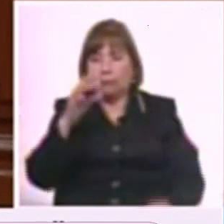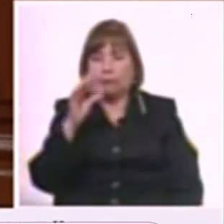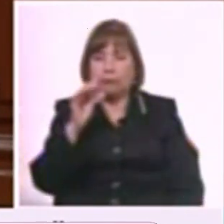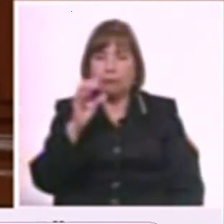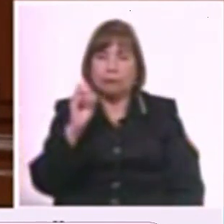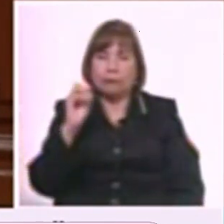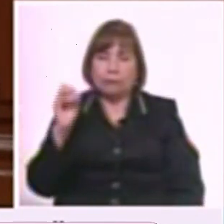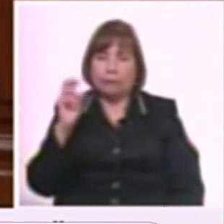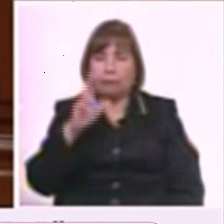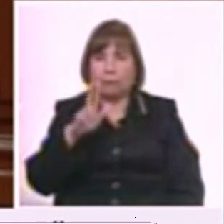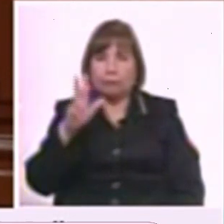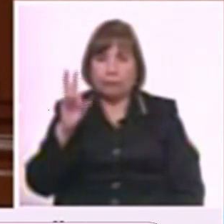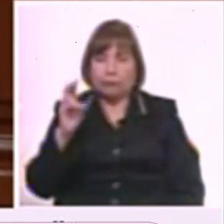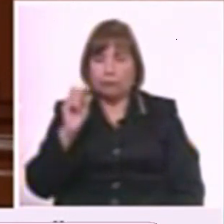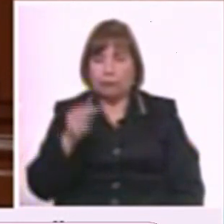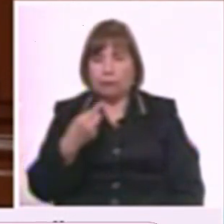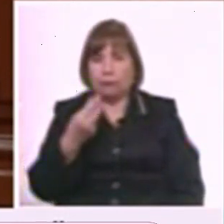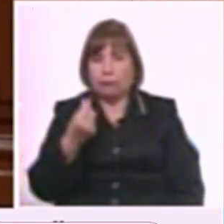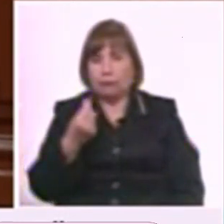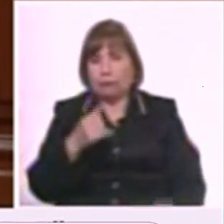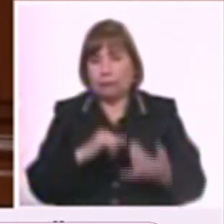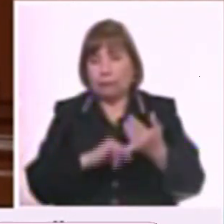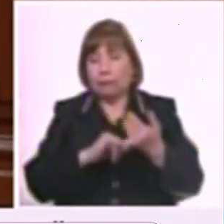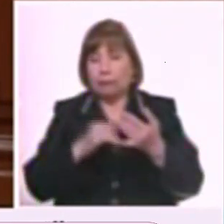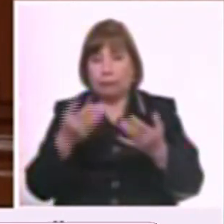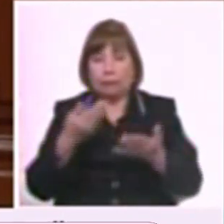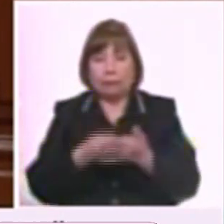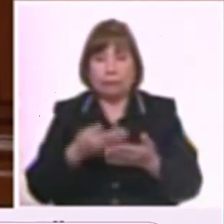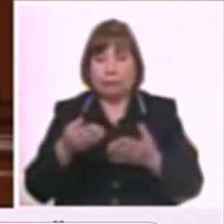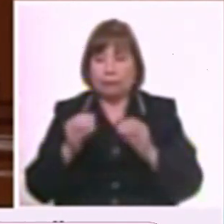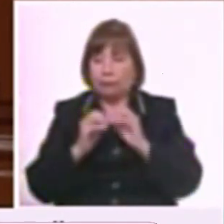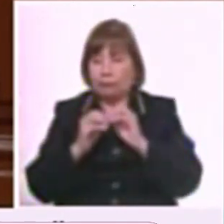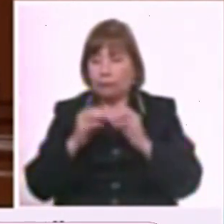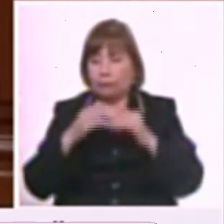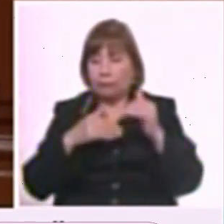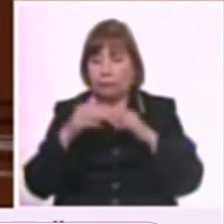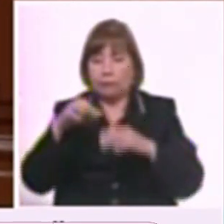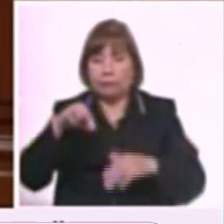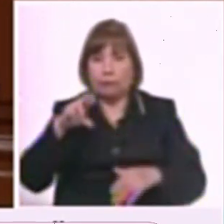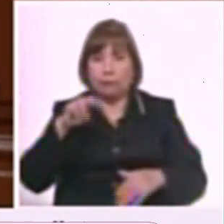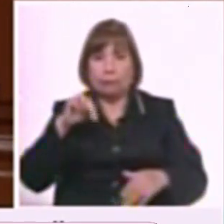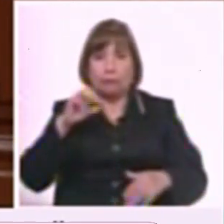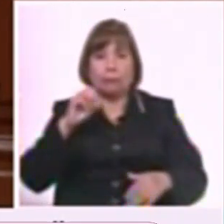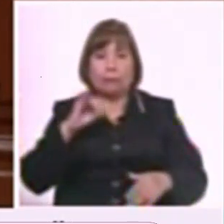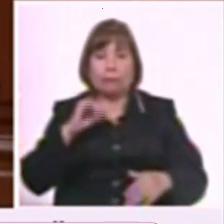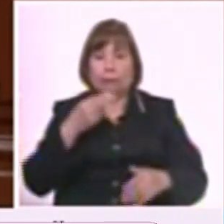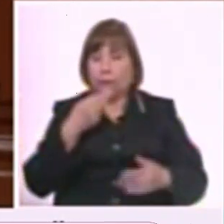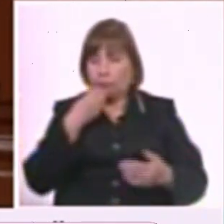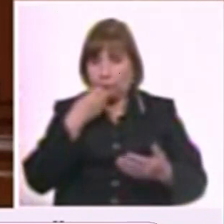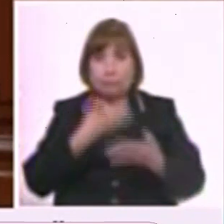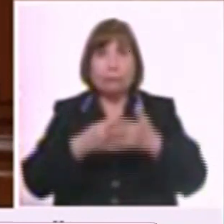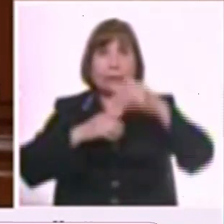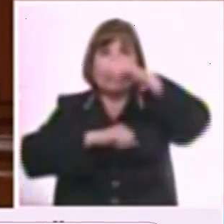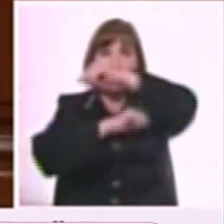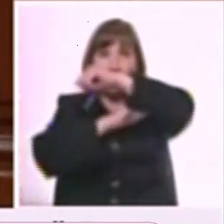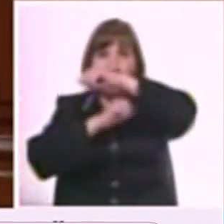instalaciones eléctricas e instalaciones sanitarias, invirtiendo a julio de este año 422 millones de